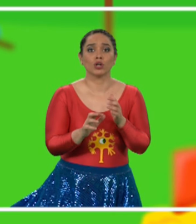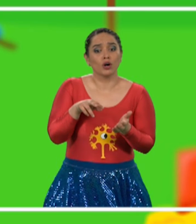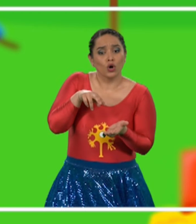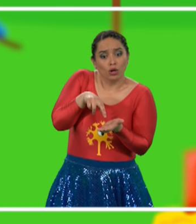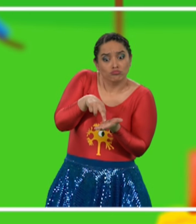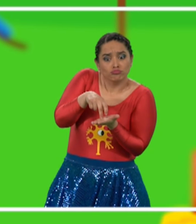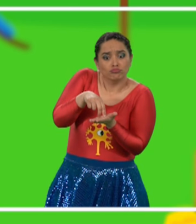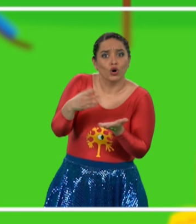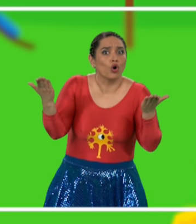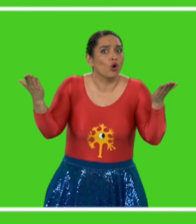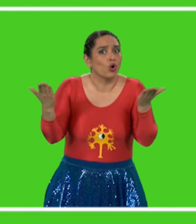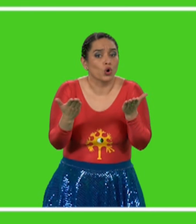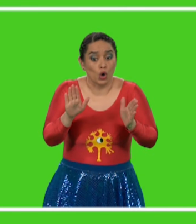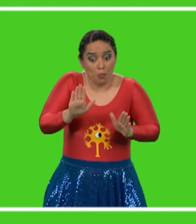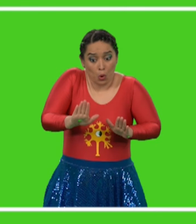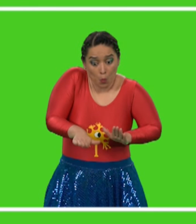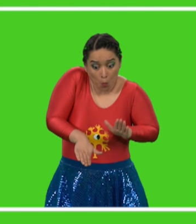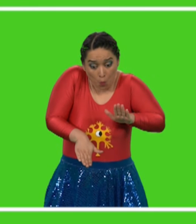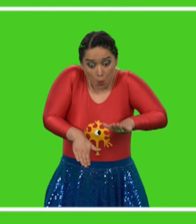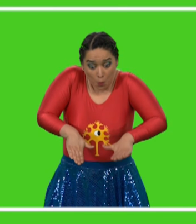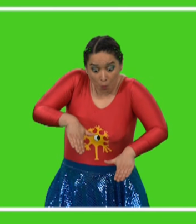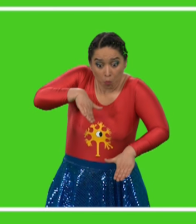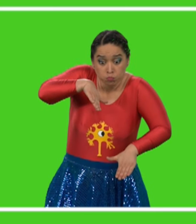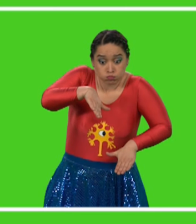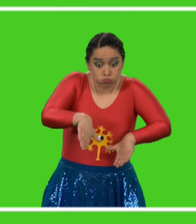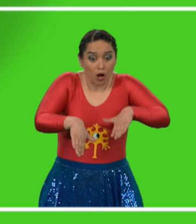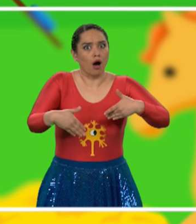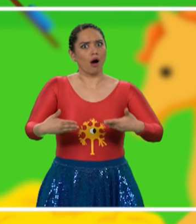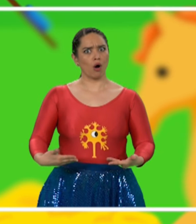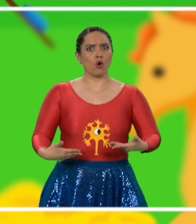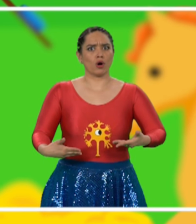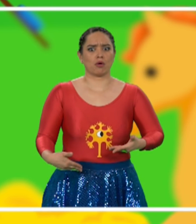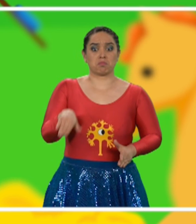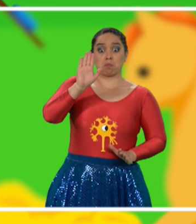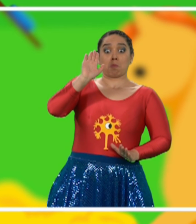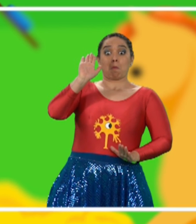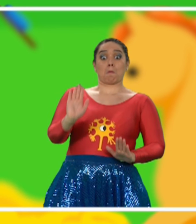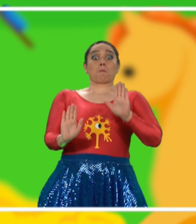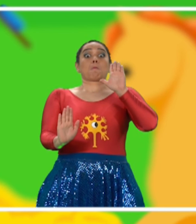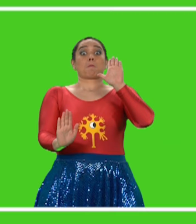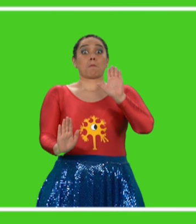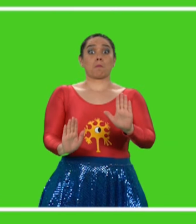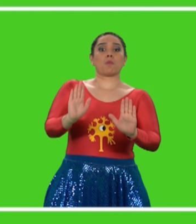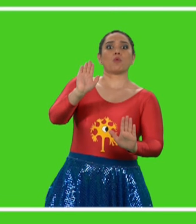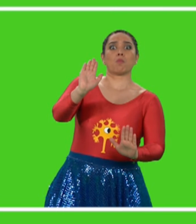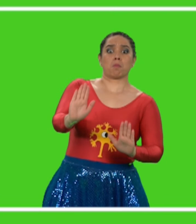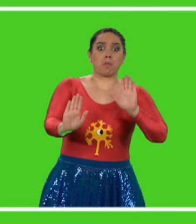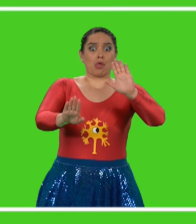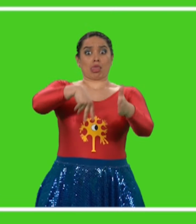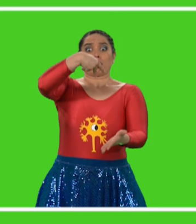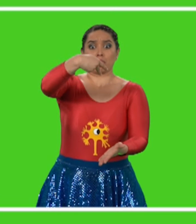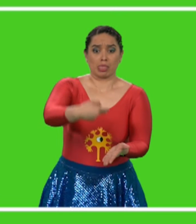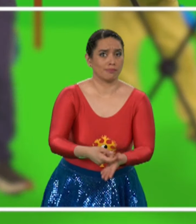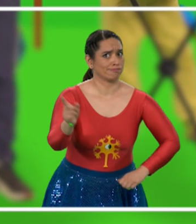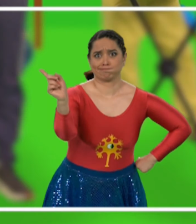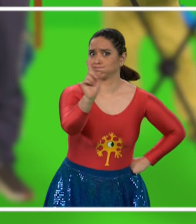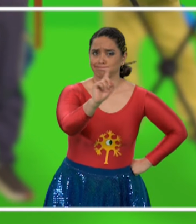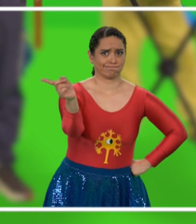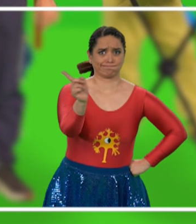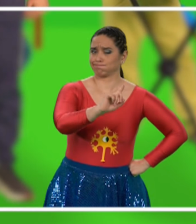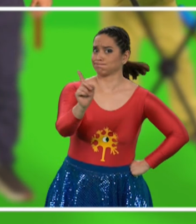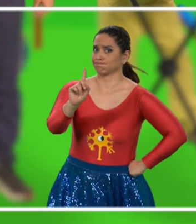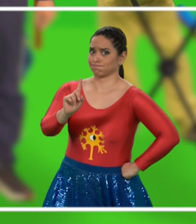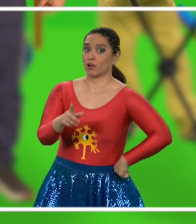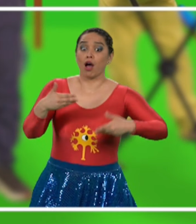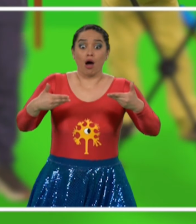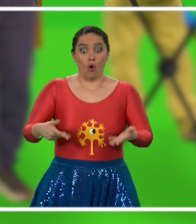Camina en puntitas de pie. Camina en los talones, no te vayas a